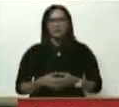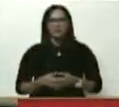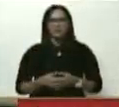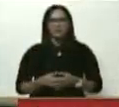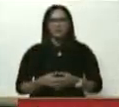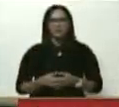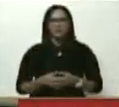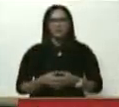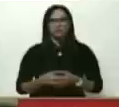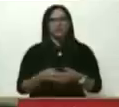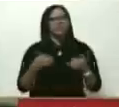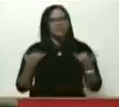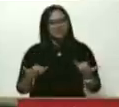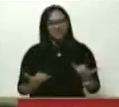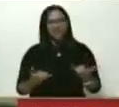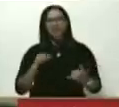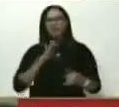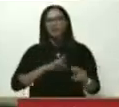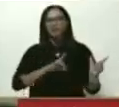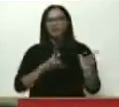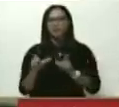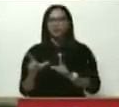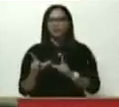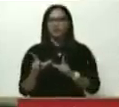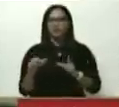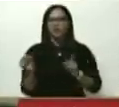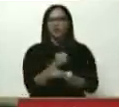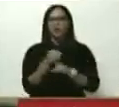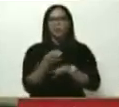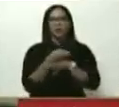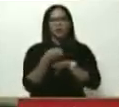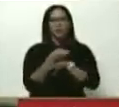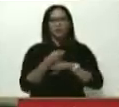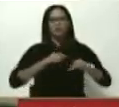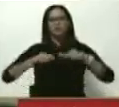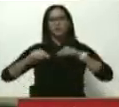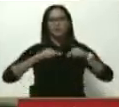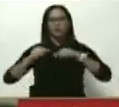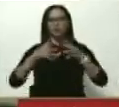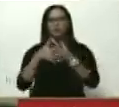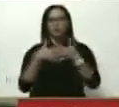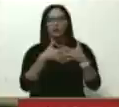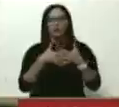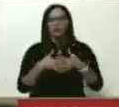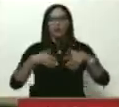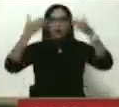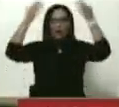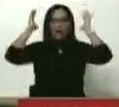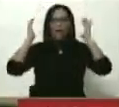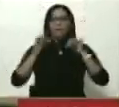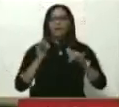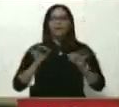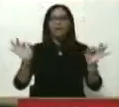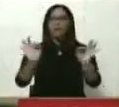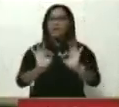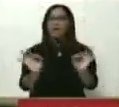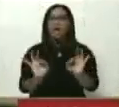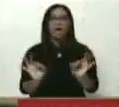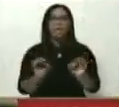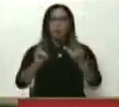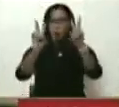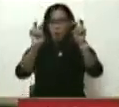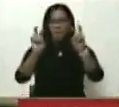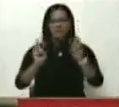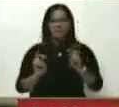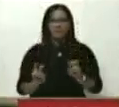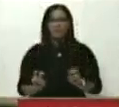Es ya estar condenado a un golpe de Estado dirigido por Estados Unidos. Almagro, que nadie lo está investigando por un desliz que